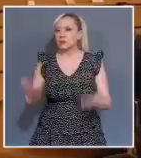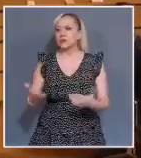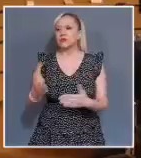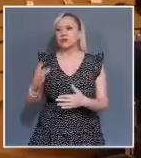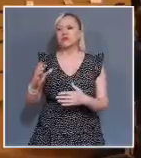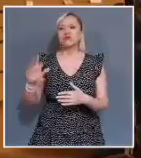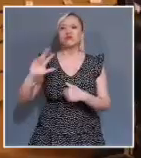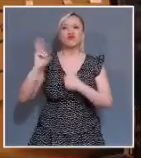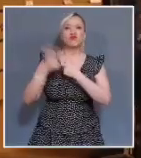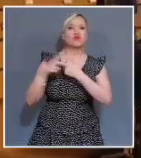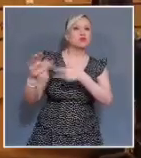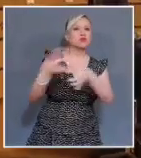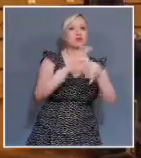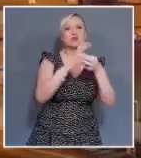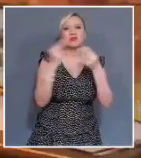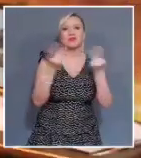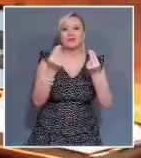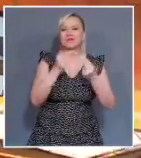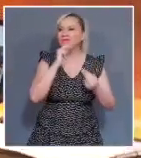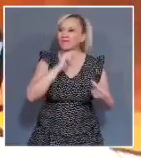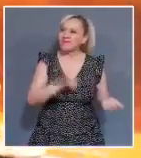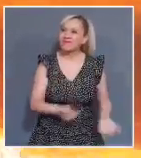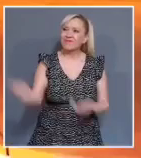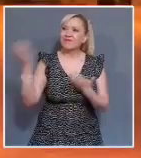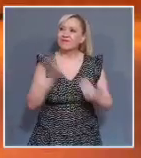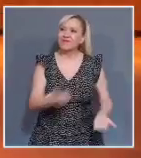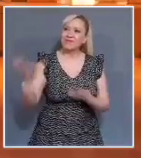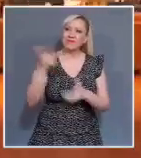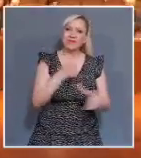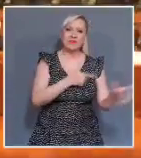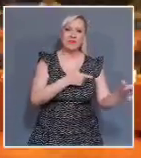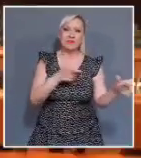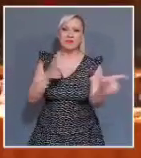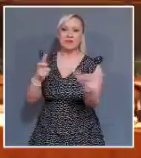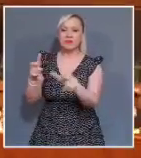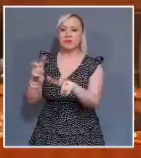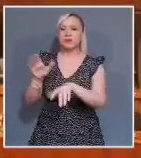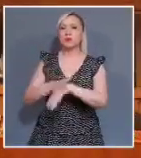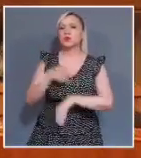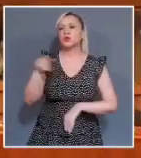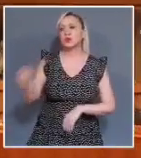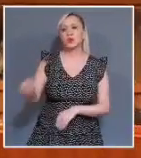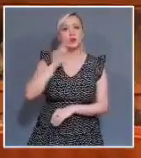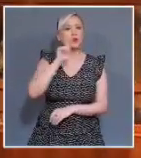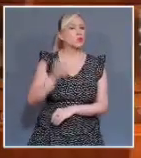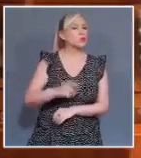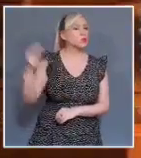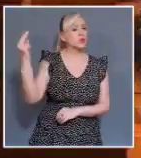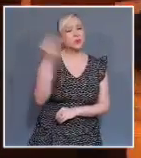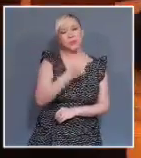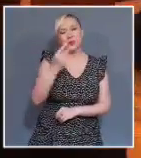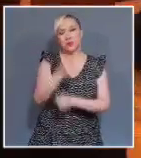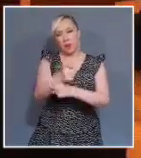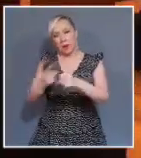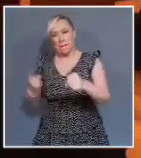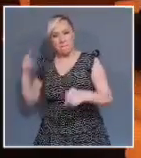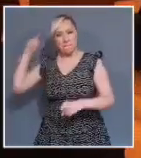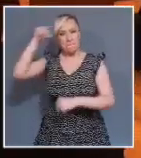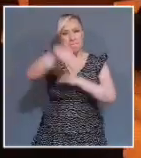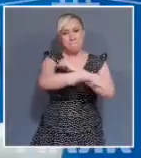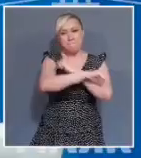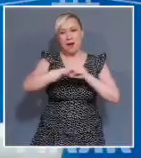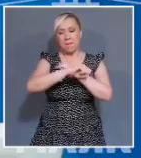acelerar el suministro de munición. Esto porque su país, dijo, necesita con urgencia proyectiles para comenzar la